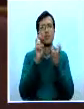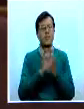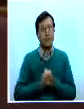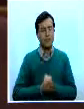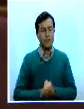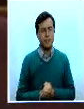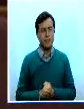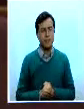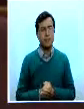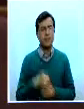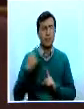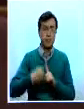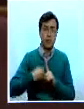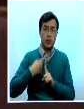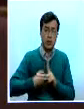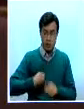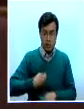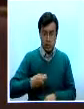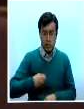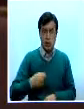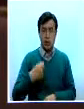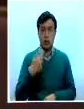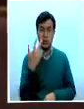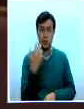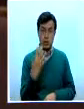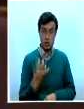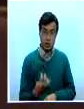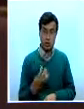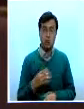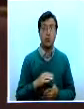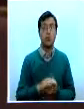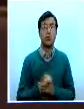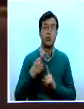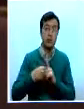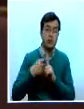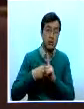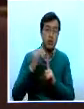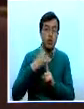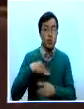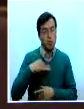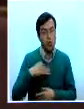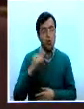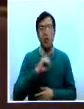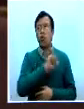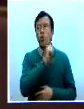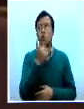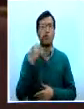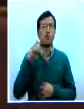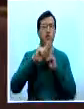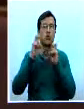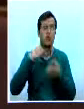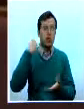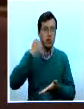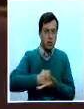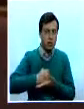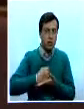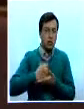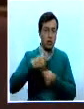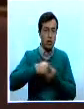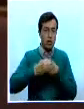la mensualización de los décimos y otro que hace relación a la terminación de los contratos a plazo fijo porque había que establecer un régimen de transición